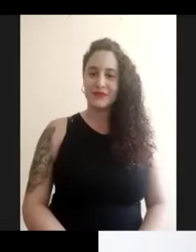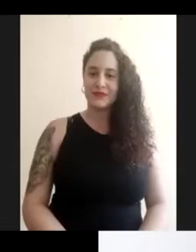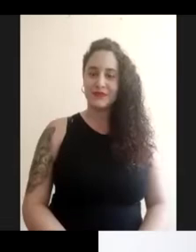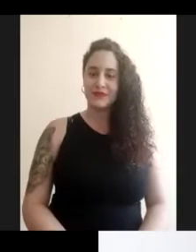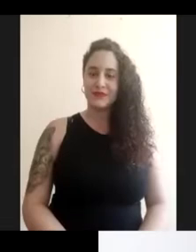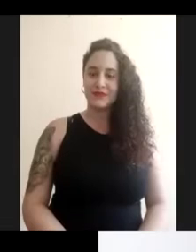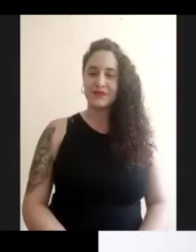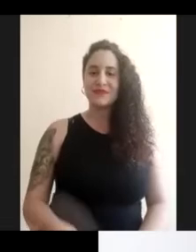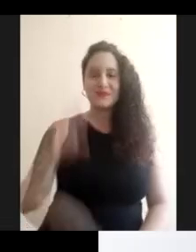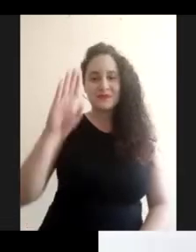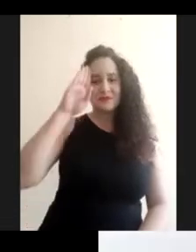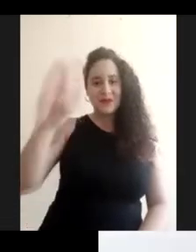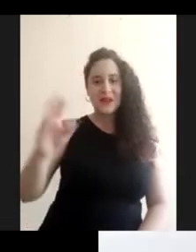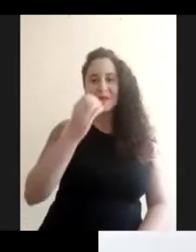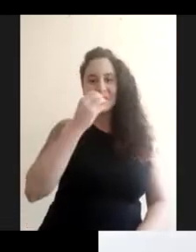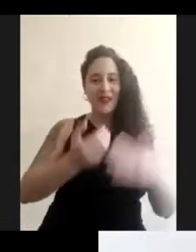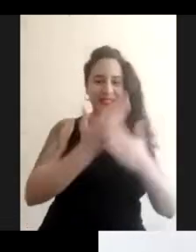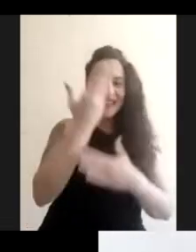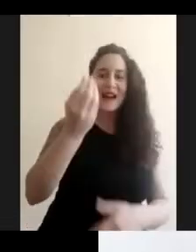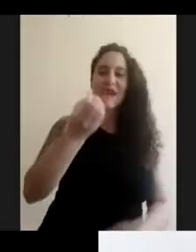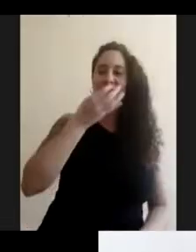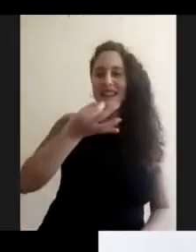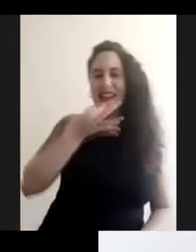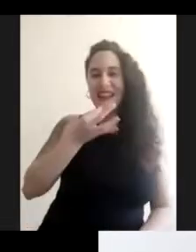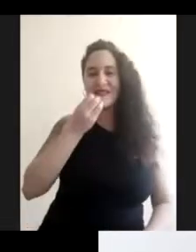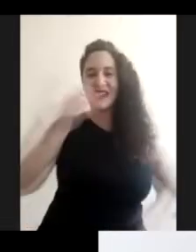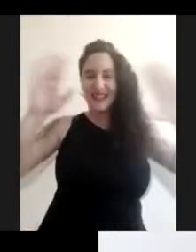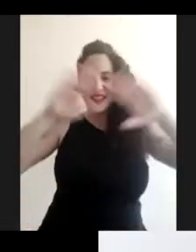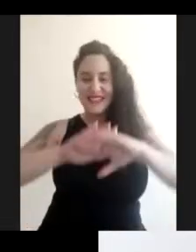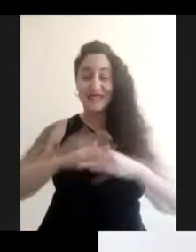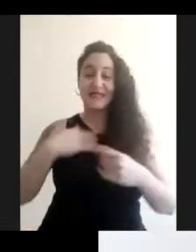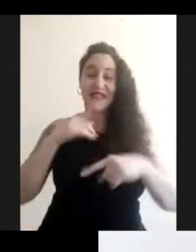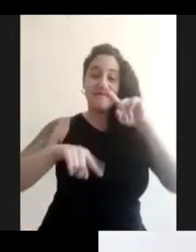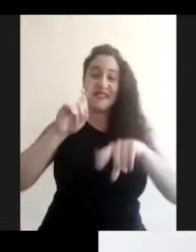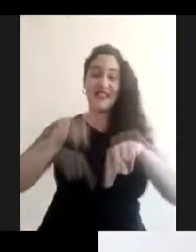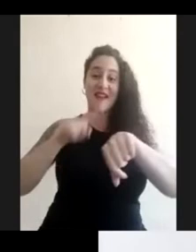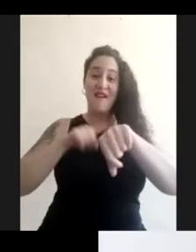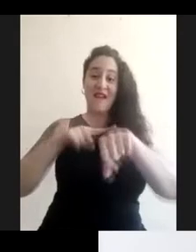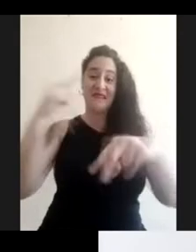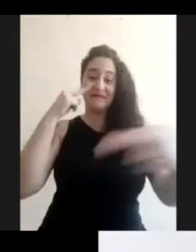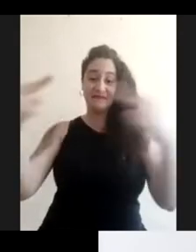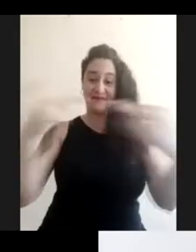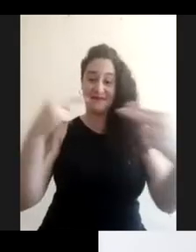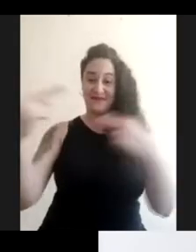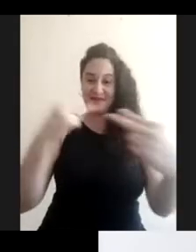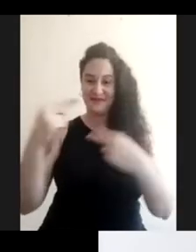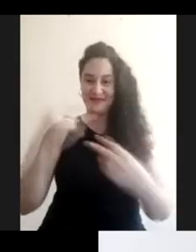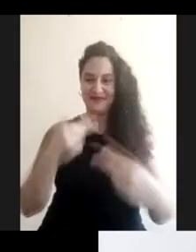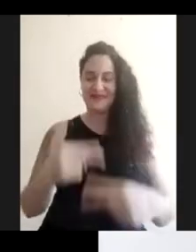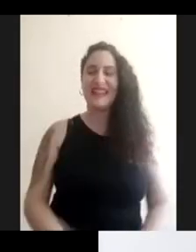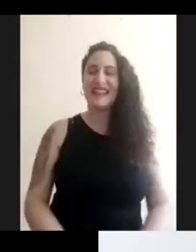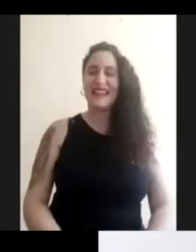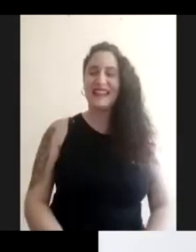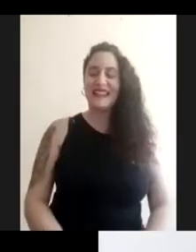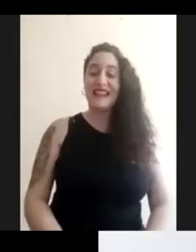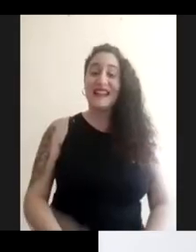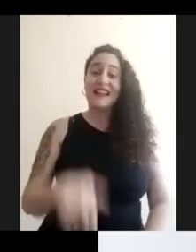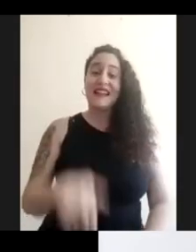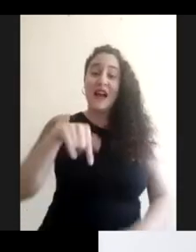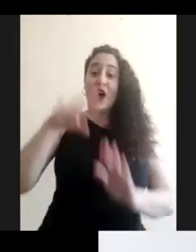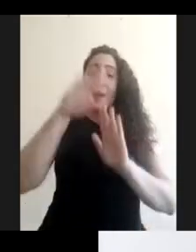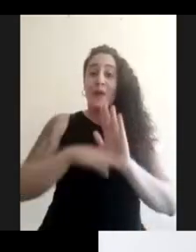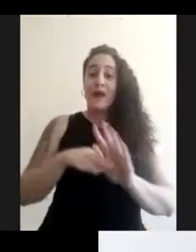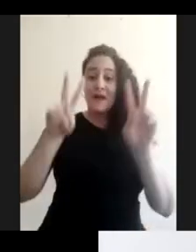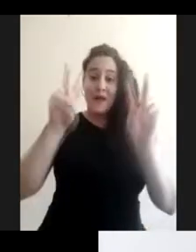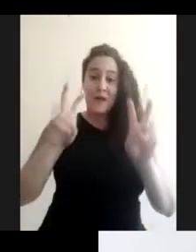Hola, buenos días, buenas tardes, buenas noches. Depende de la hora en la que nos estéis viendo. Es un nuevo programa de Onda, como